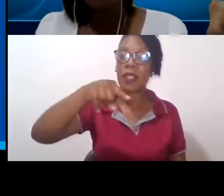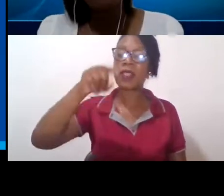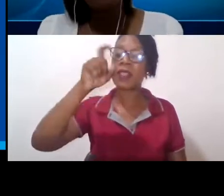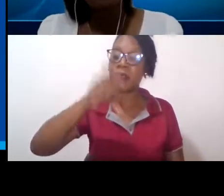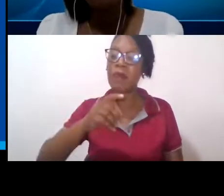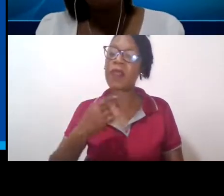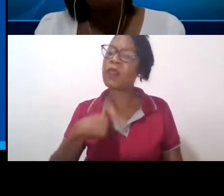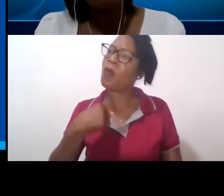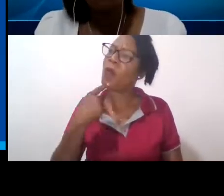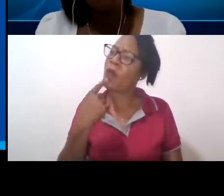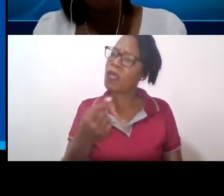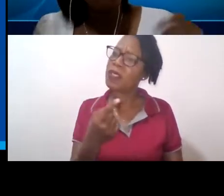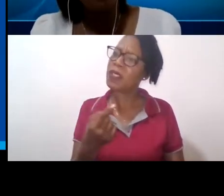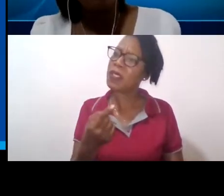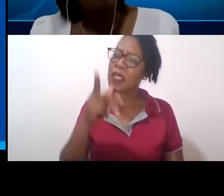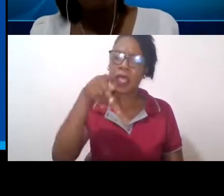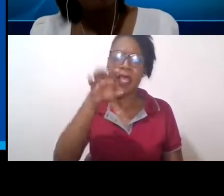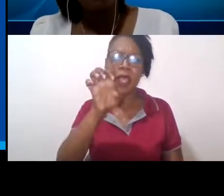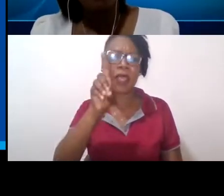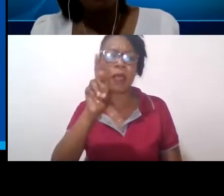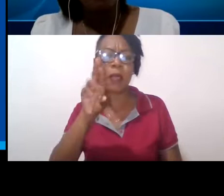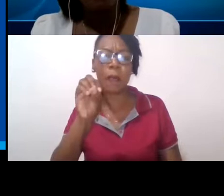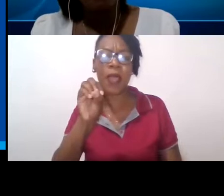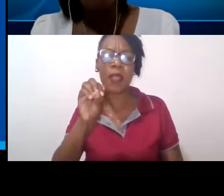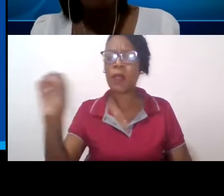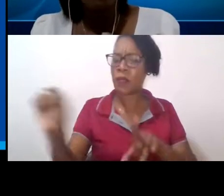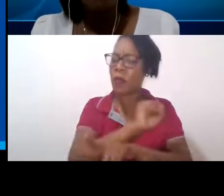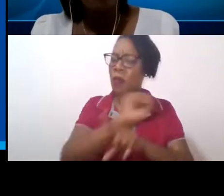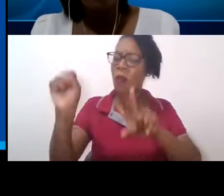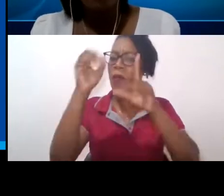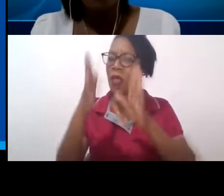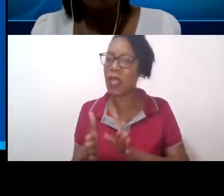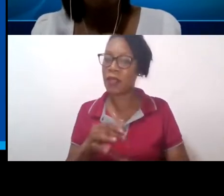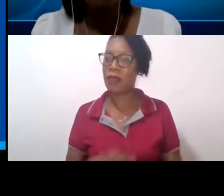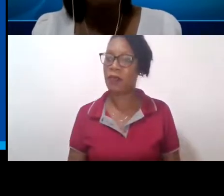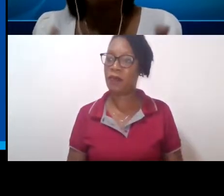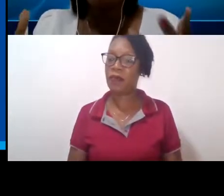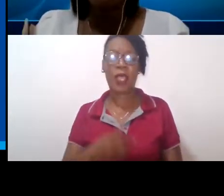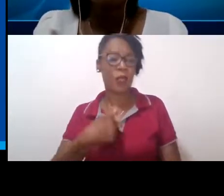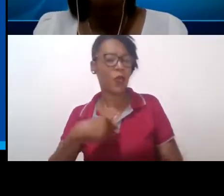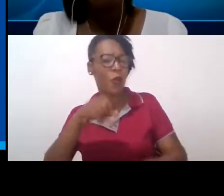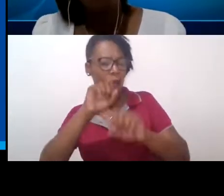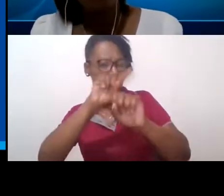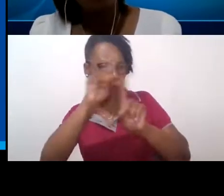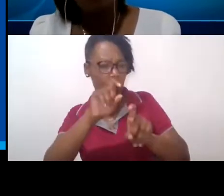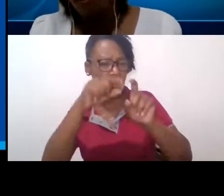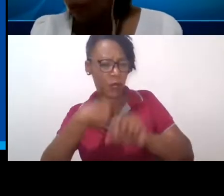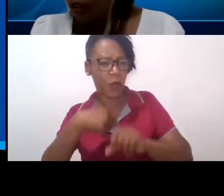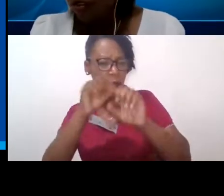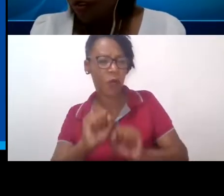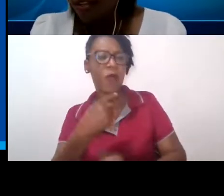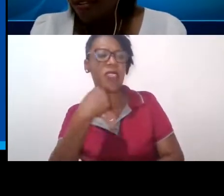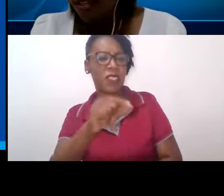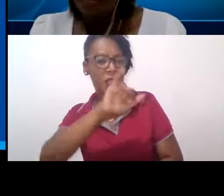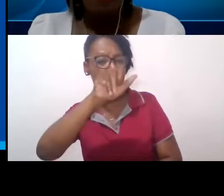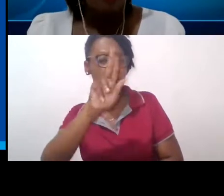yo puedo decir que Pedro es violento. Puedo decir que Juan es una persona gritona. Puedo